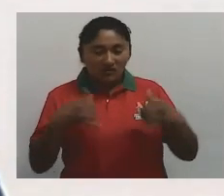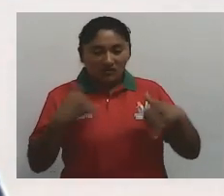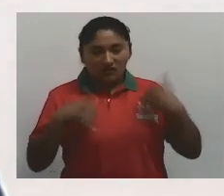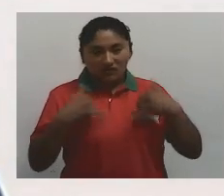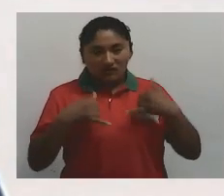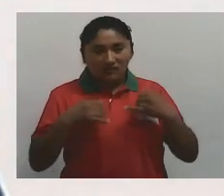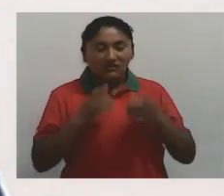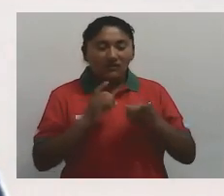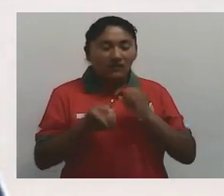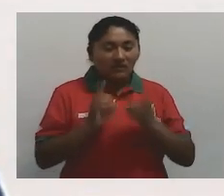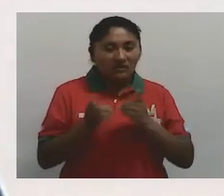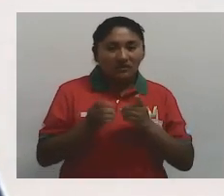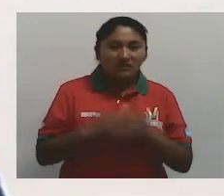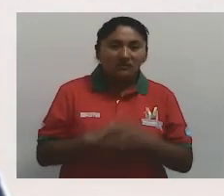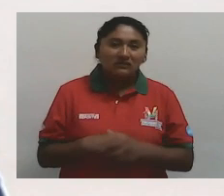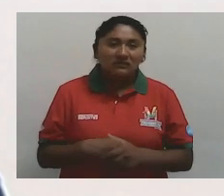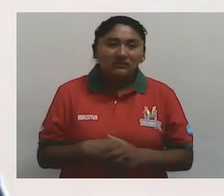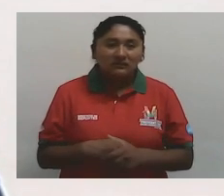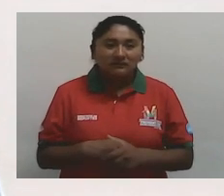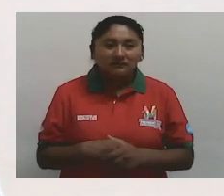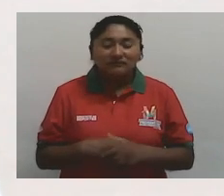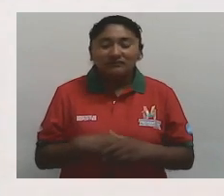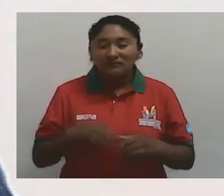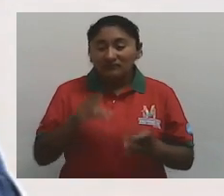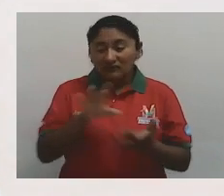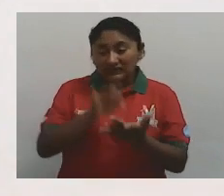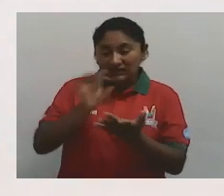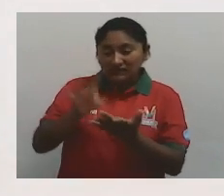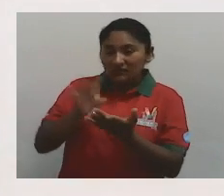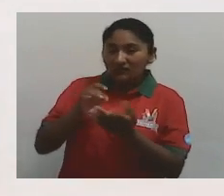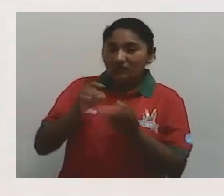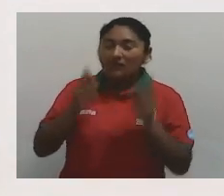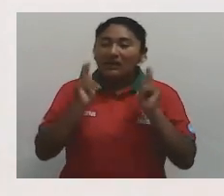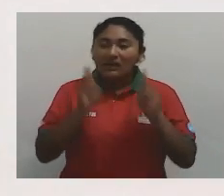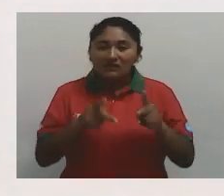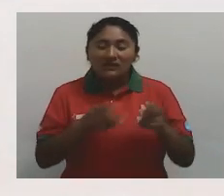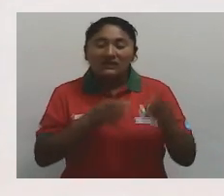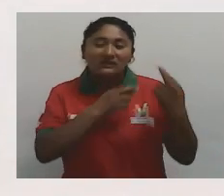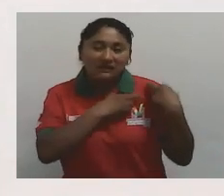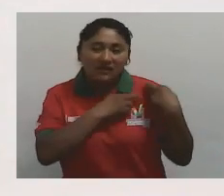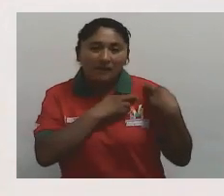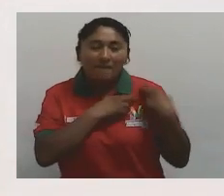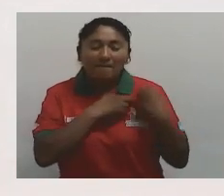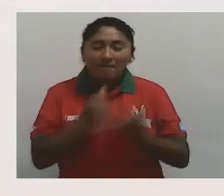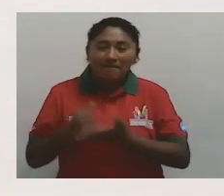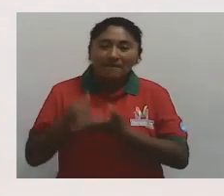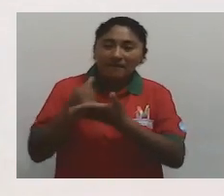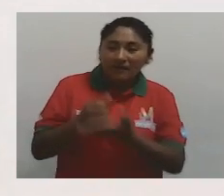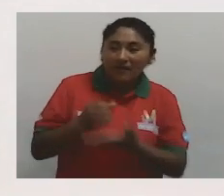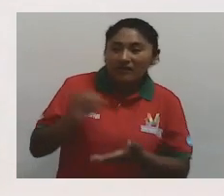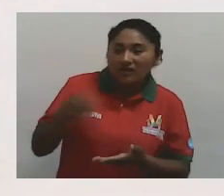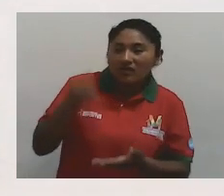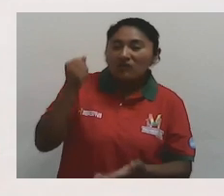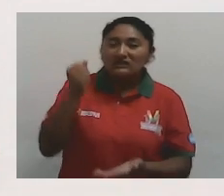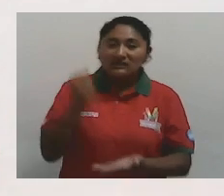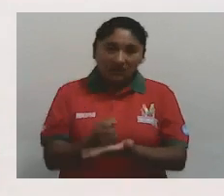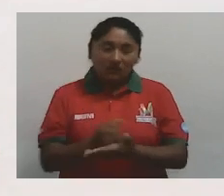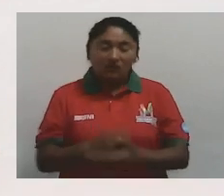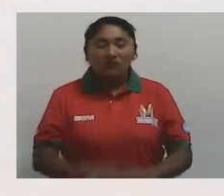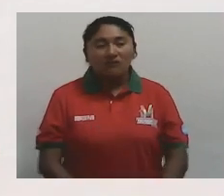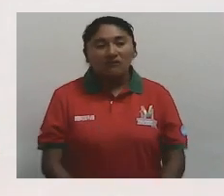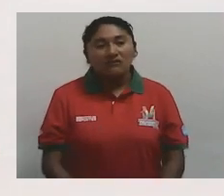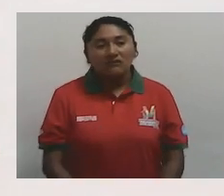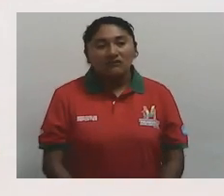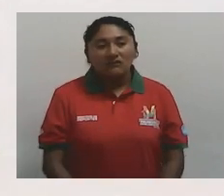transparencia estos Juegos, ¿no es cierto? Entonces, quiero agradecerles, muchas gracias por su participación. Y